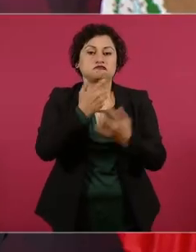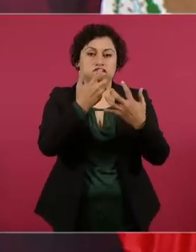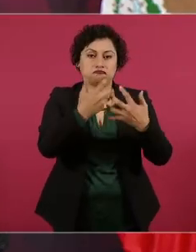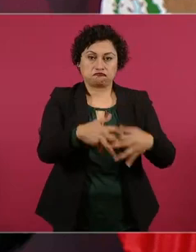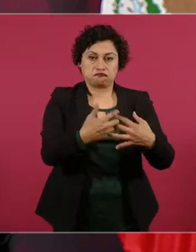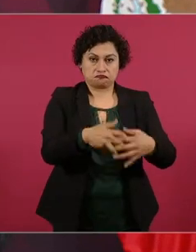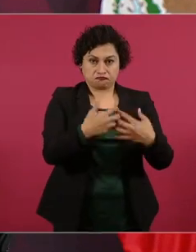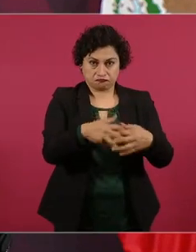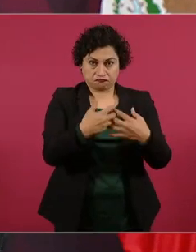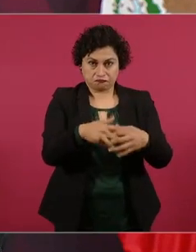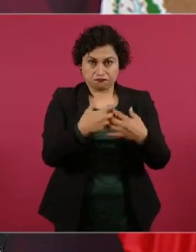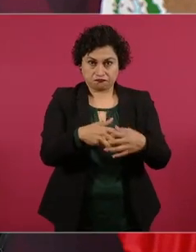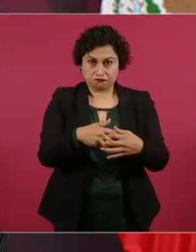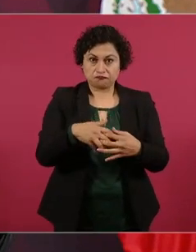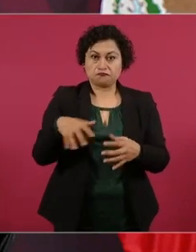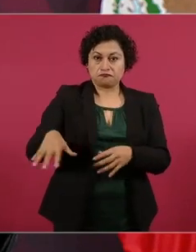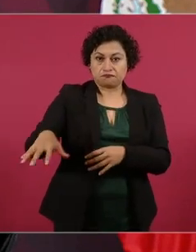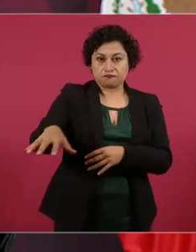están